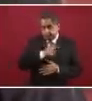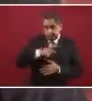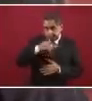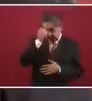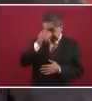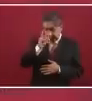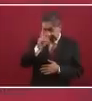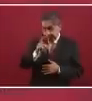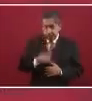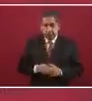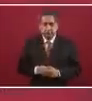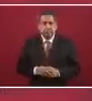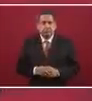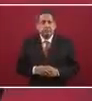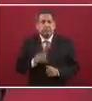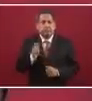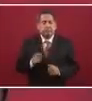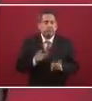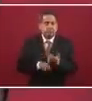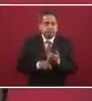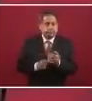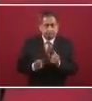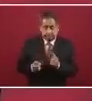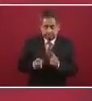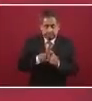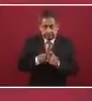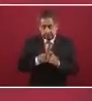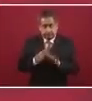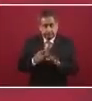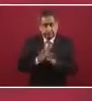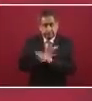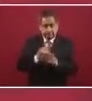arribistas, politiqueros, corruptos,